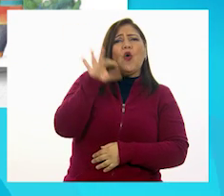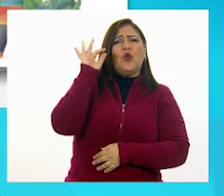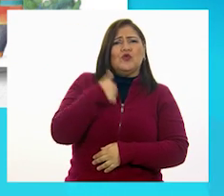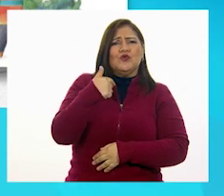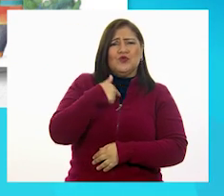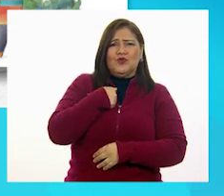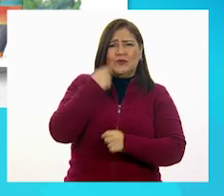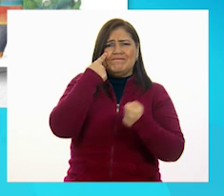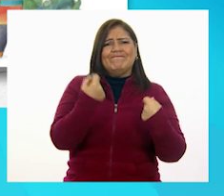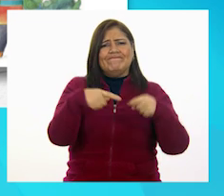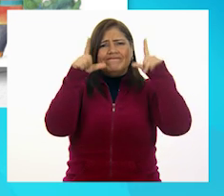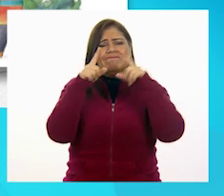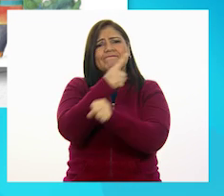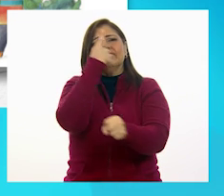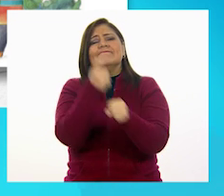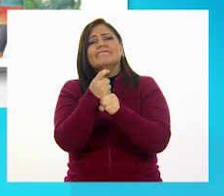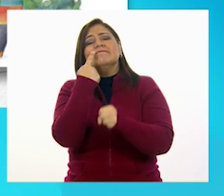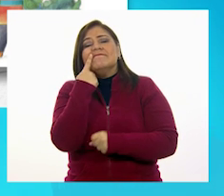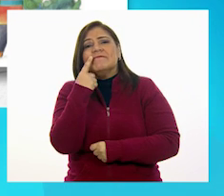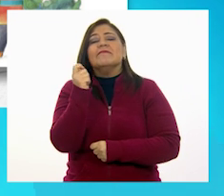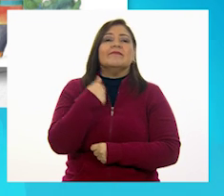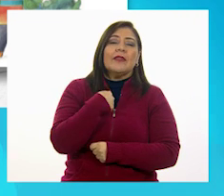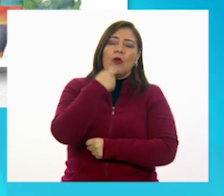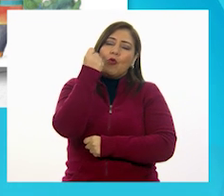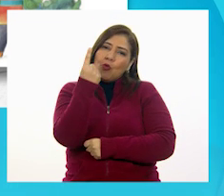Yo, niñas y niños, escojo la imagen. A ver, en la primera tengo